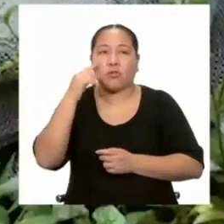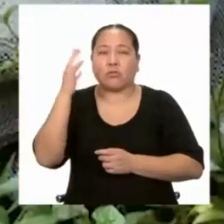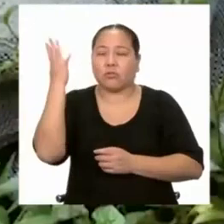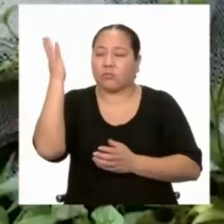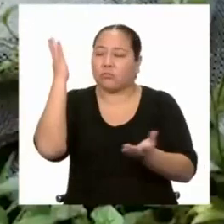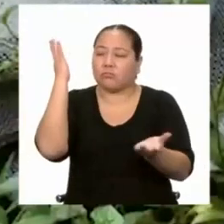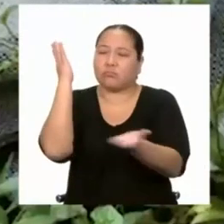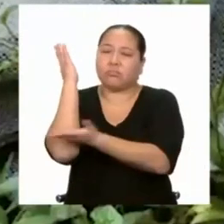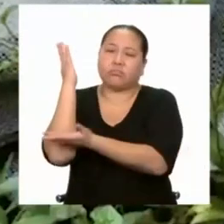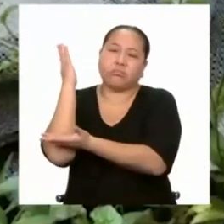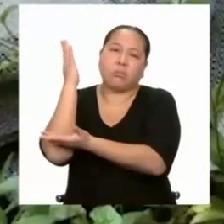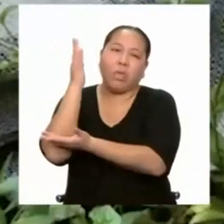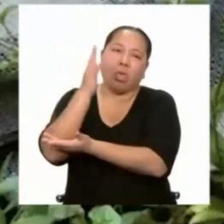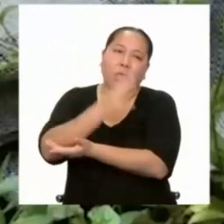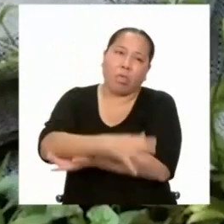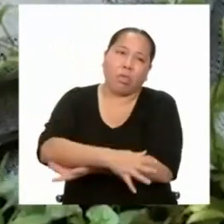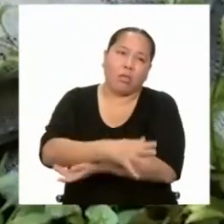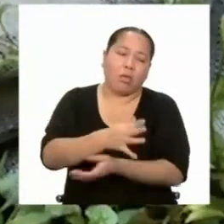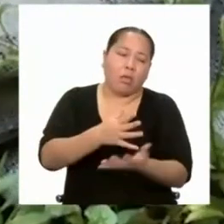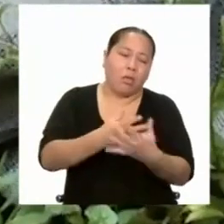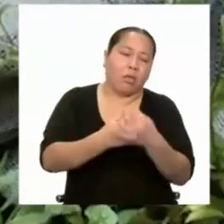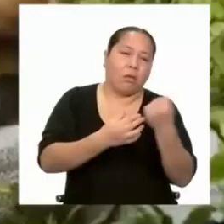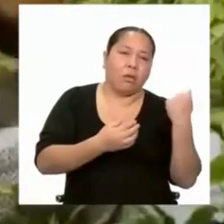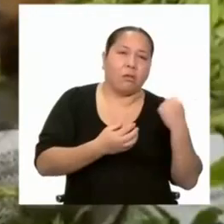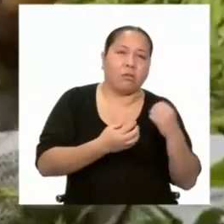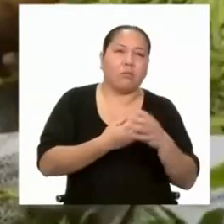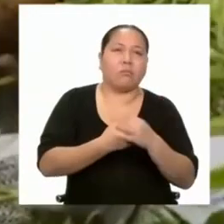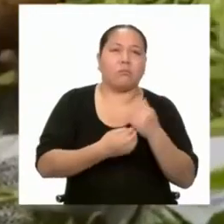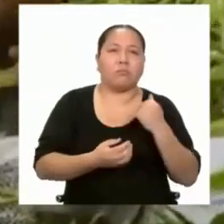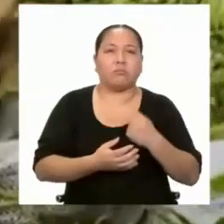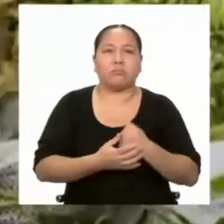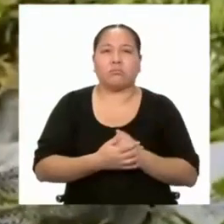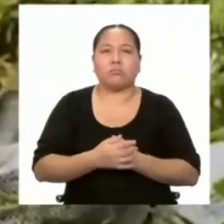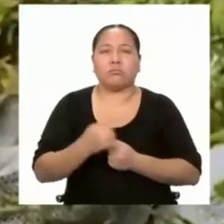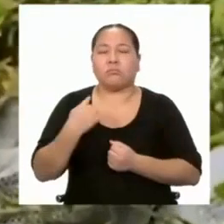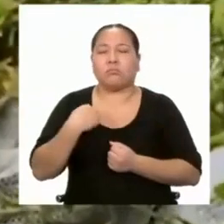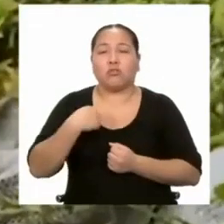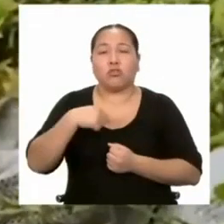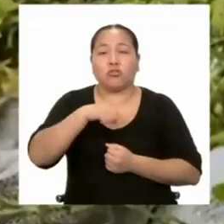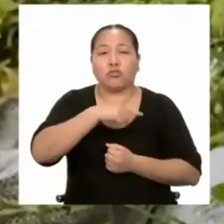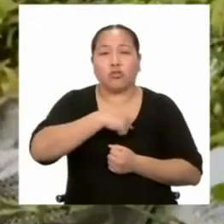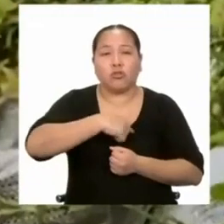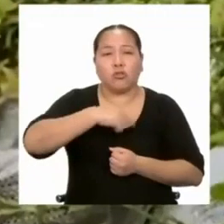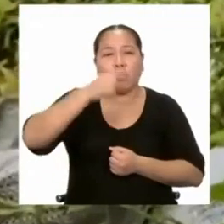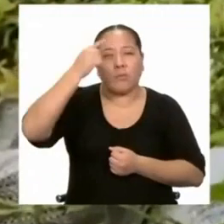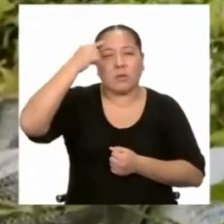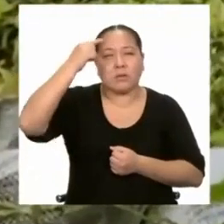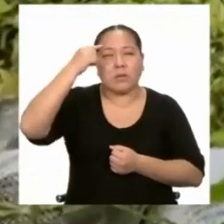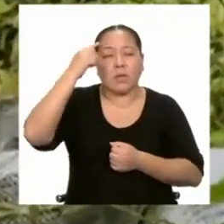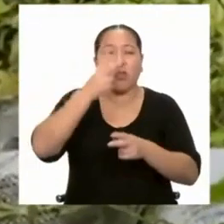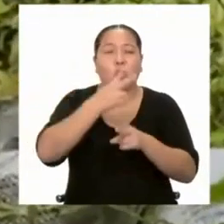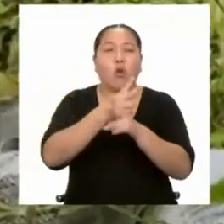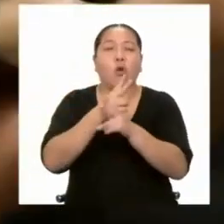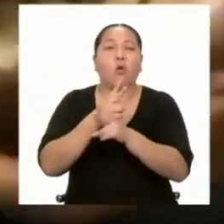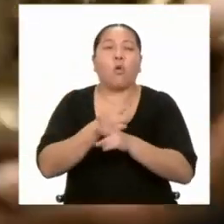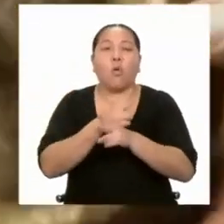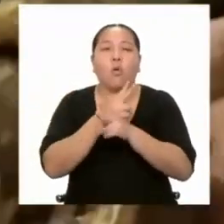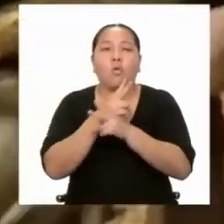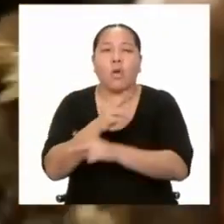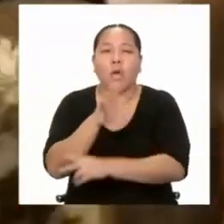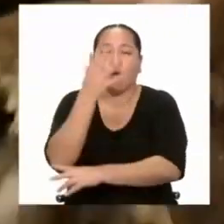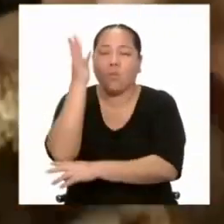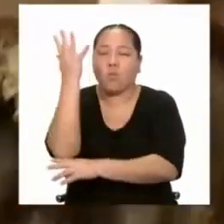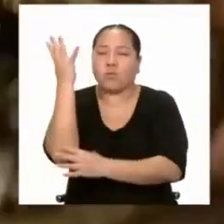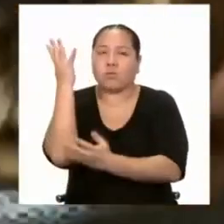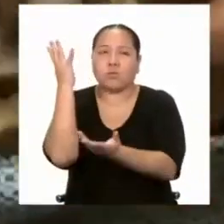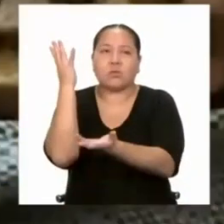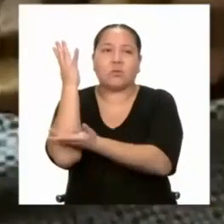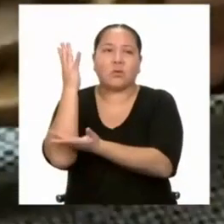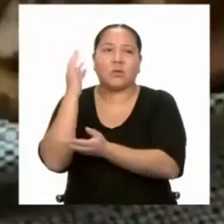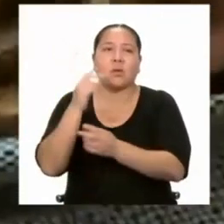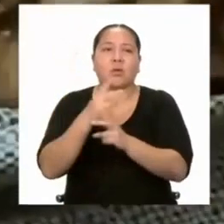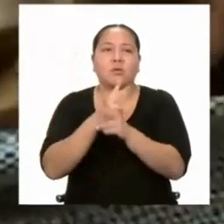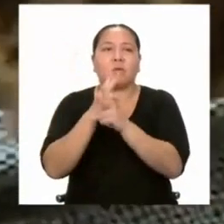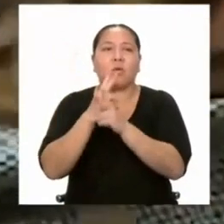bosque. Yo creo que nosotros como castañeros somos conservadores del bosque, conservamos.